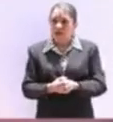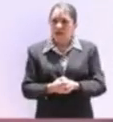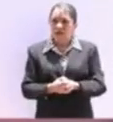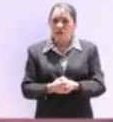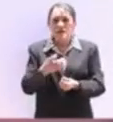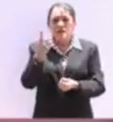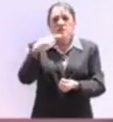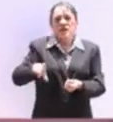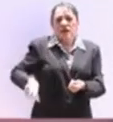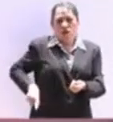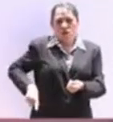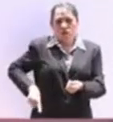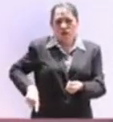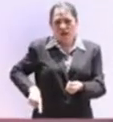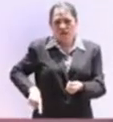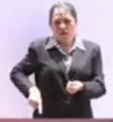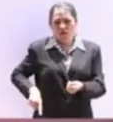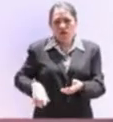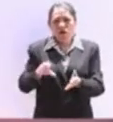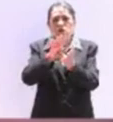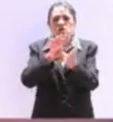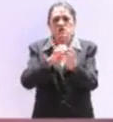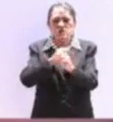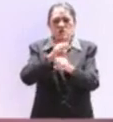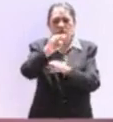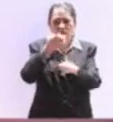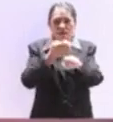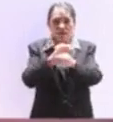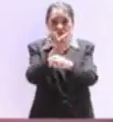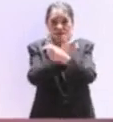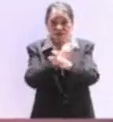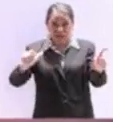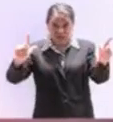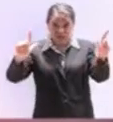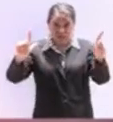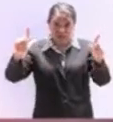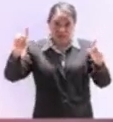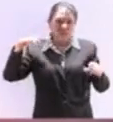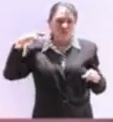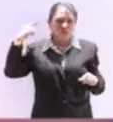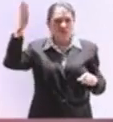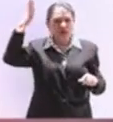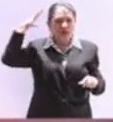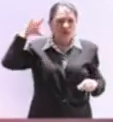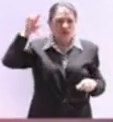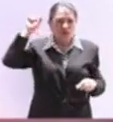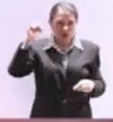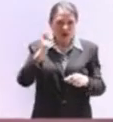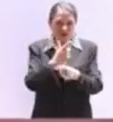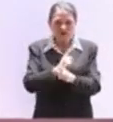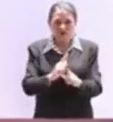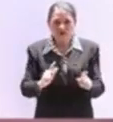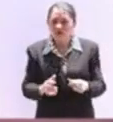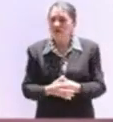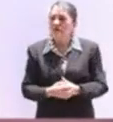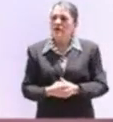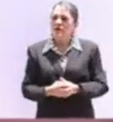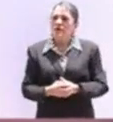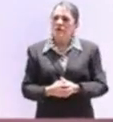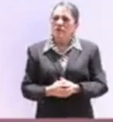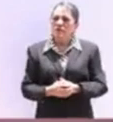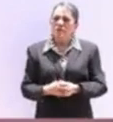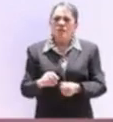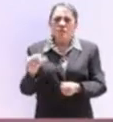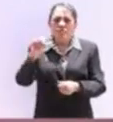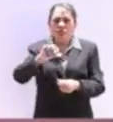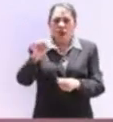gobernador constitucional del Estado Libre y Soberano de Morelos, Cuauhtémoc Blanco. Muchas gracias por recibirnos esta